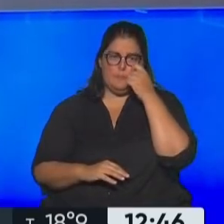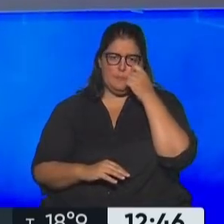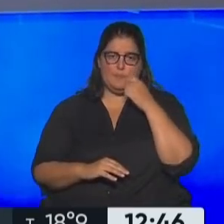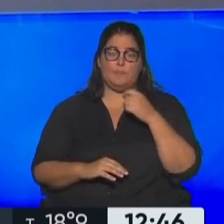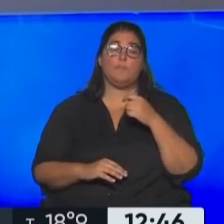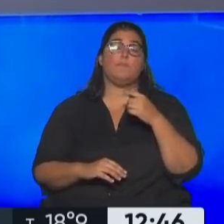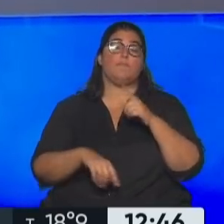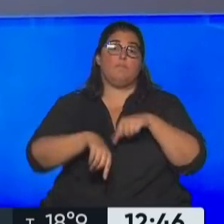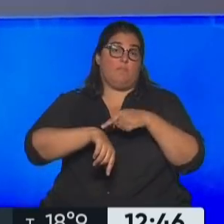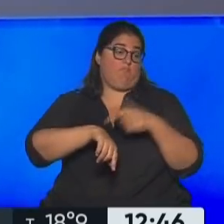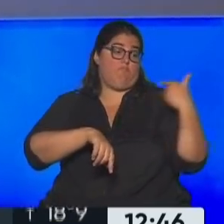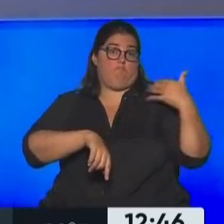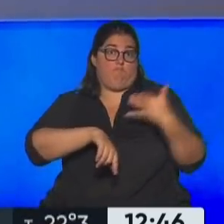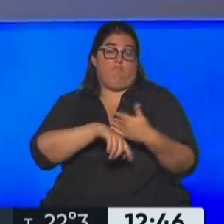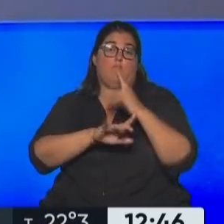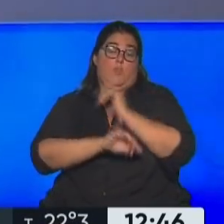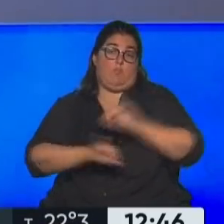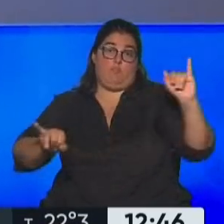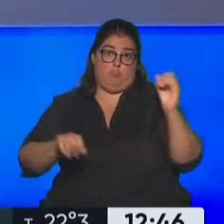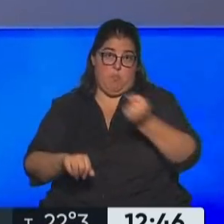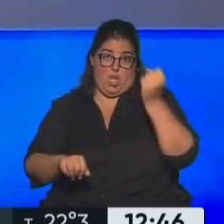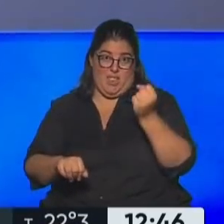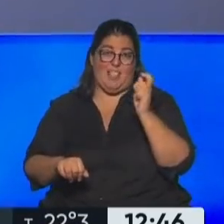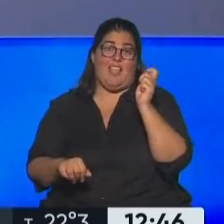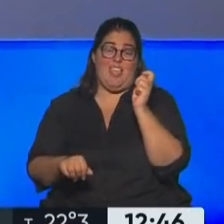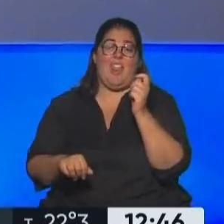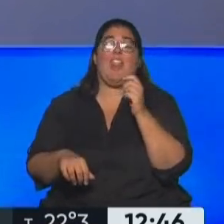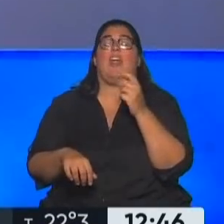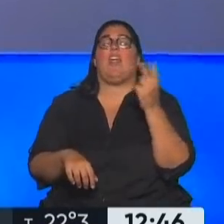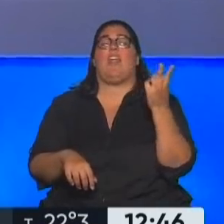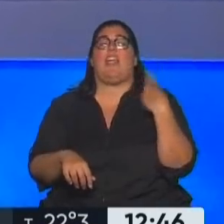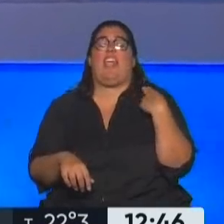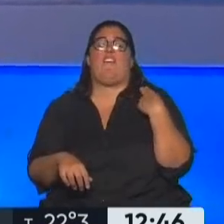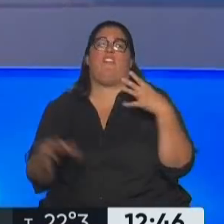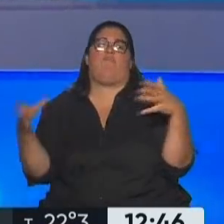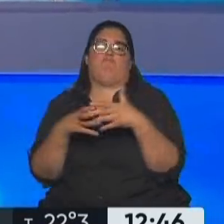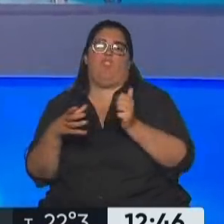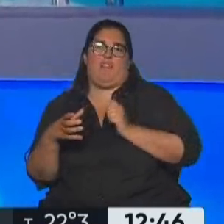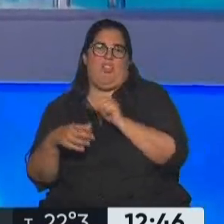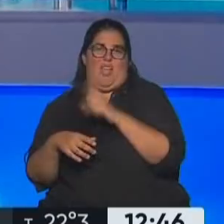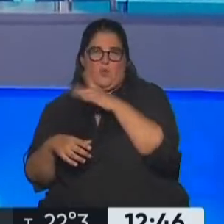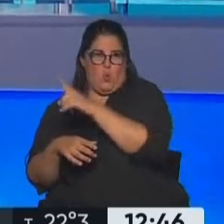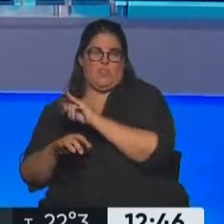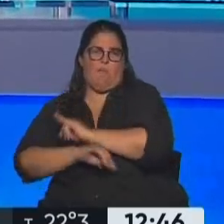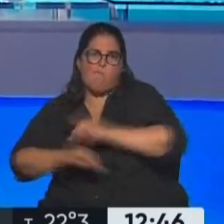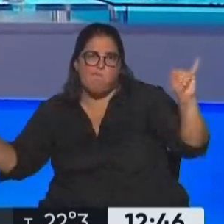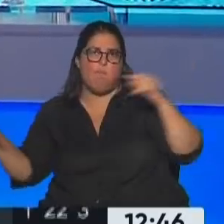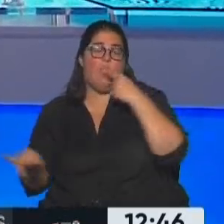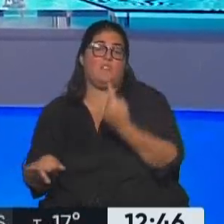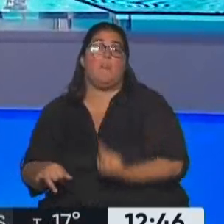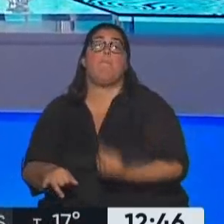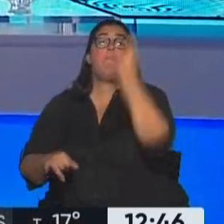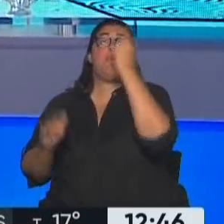En las últimas horas, un anuncio importante por parte de los máximos jefes de las Fuerzas Armadas de Rusia. Justamente anunciaron que la